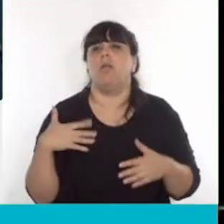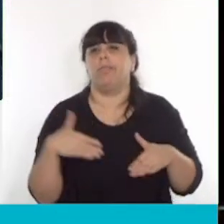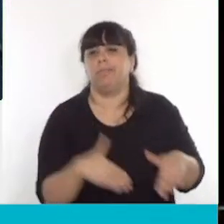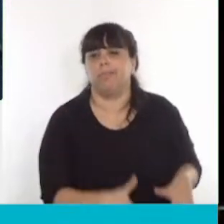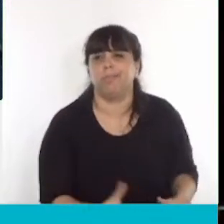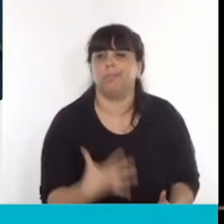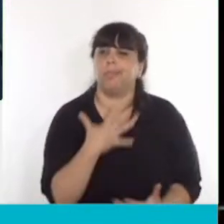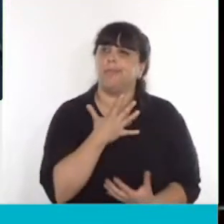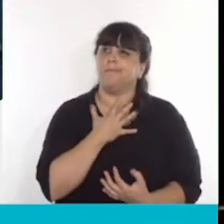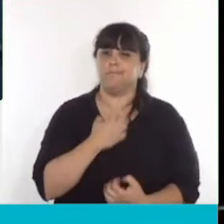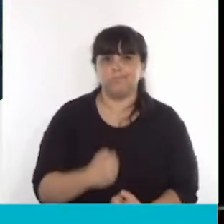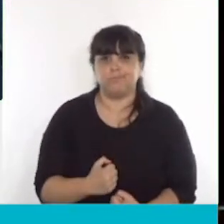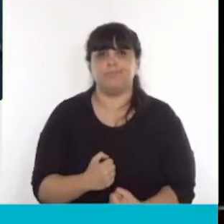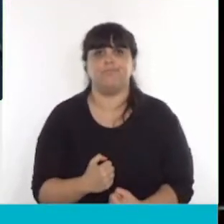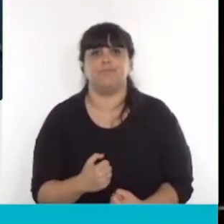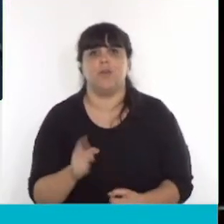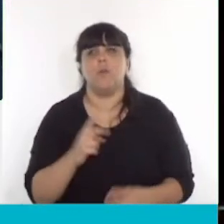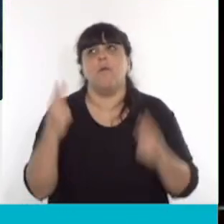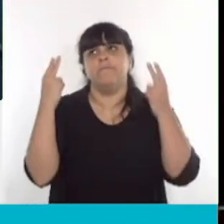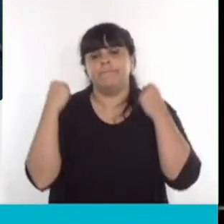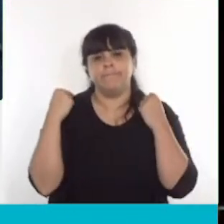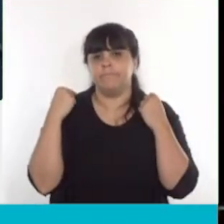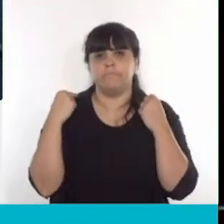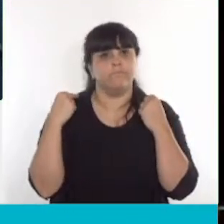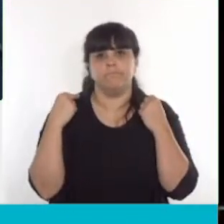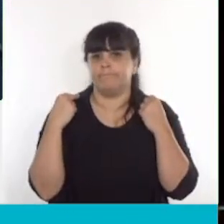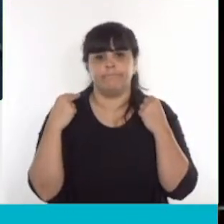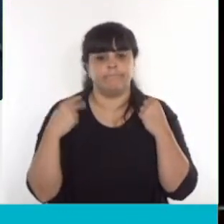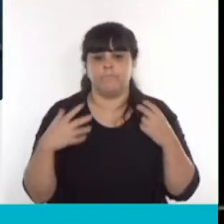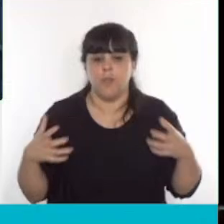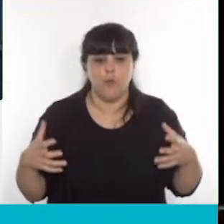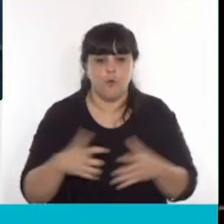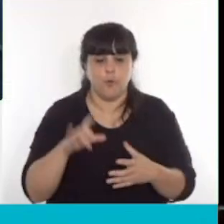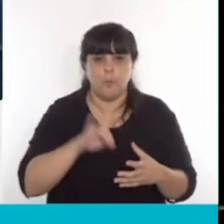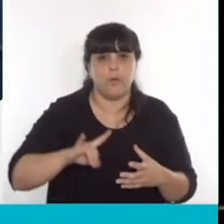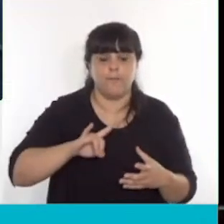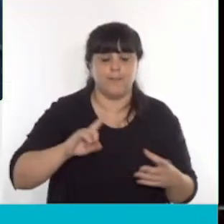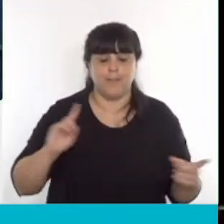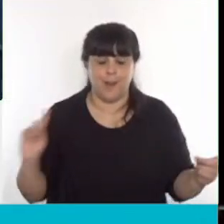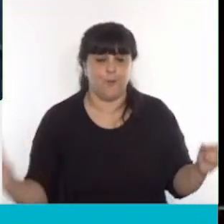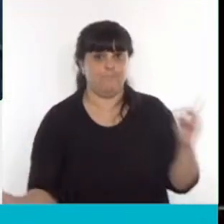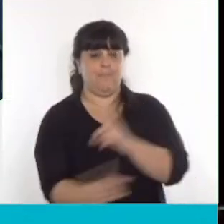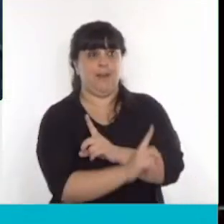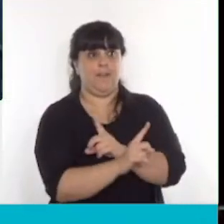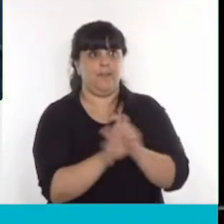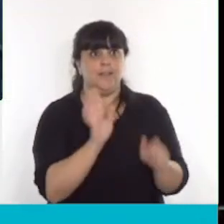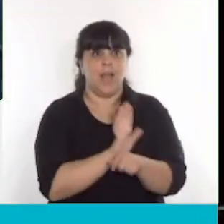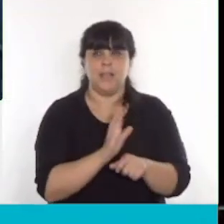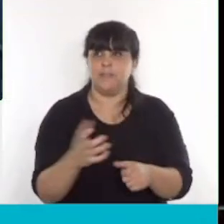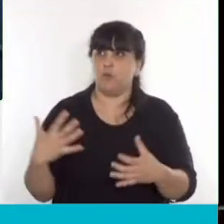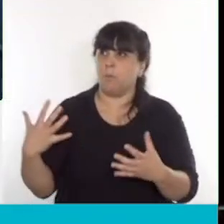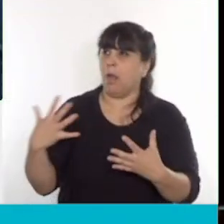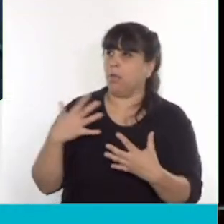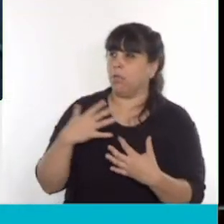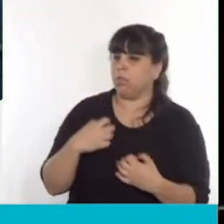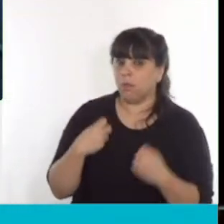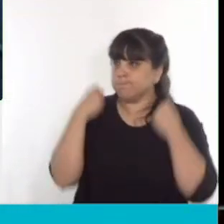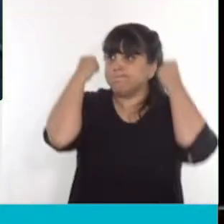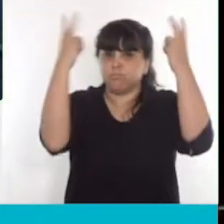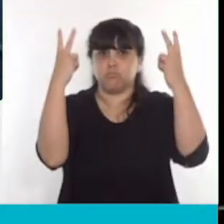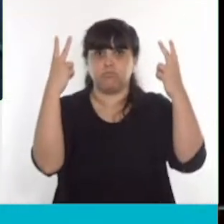y resignación en el movimiento universitario, lo que hizo fue despertar el movimiento estudiantil, que junto con